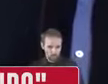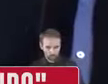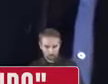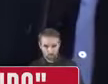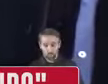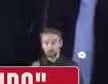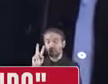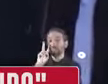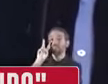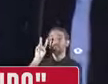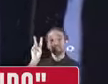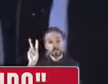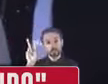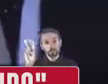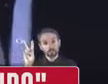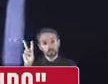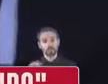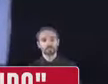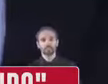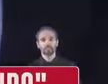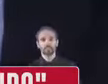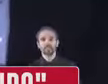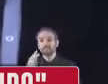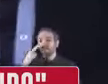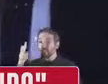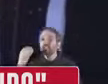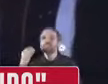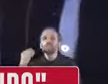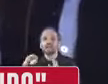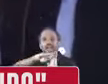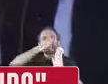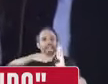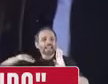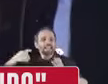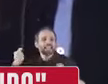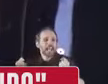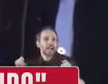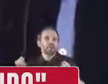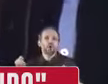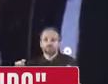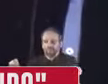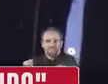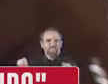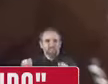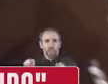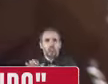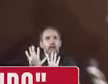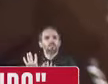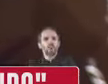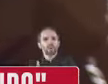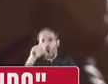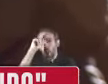cuando vi camiones de refrigeración en las puertas de sanatorios